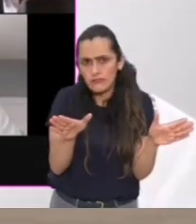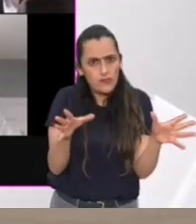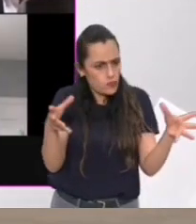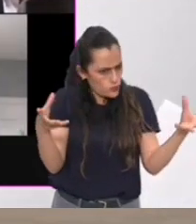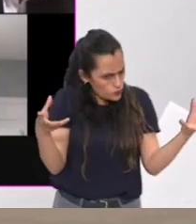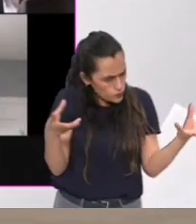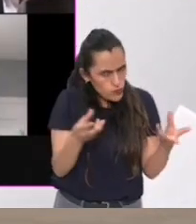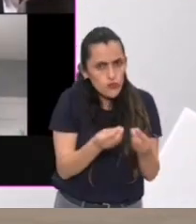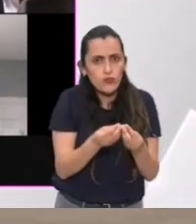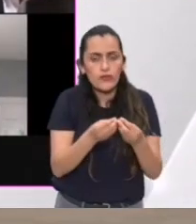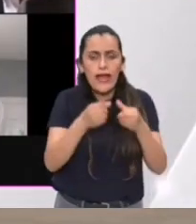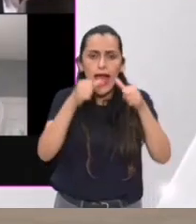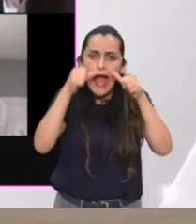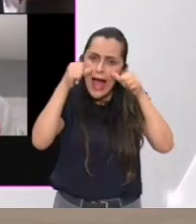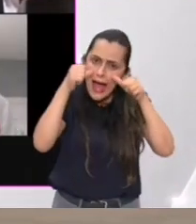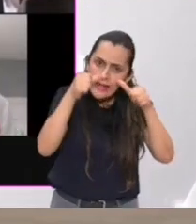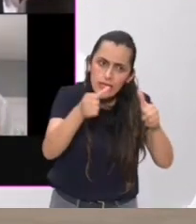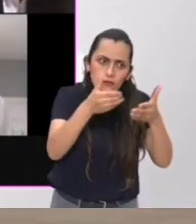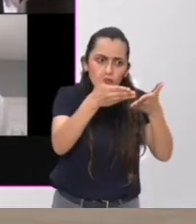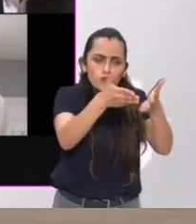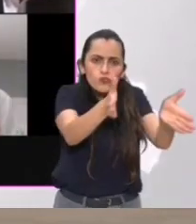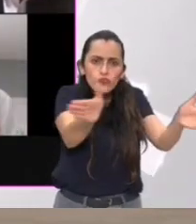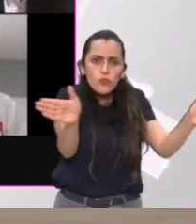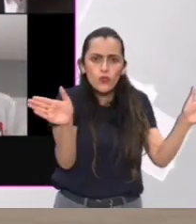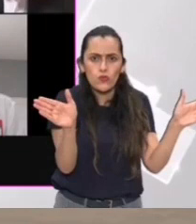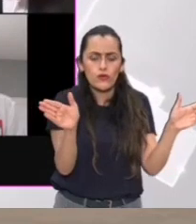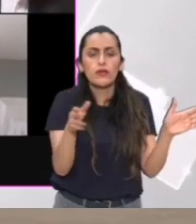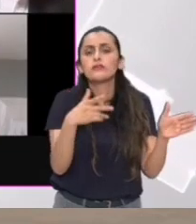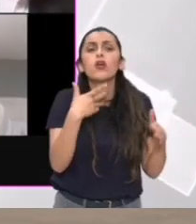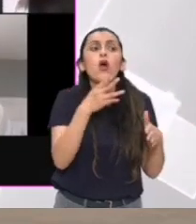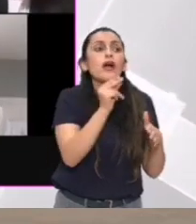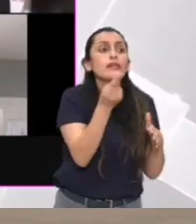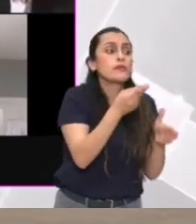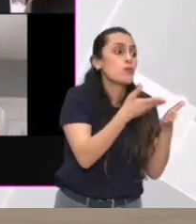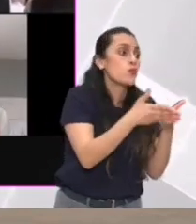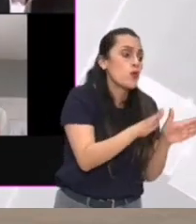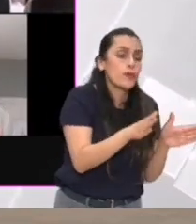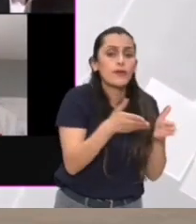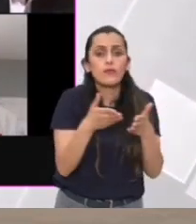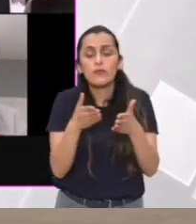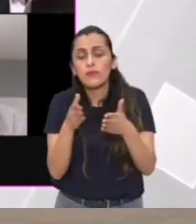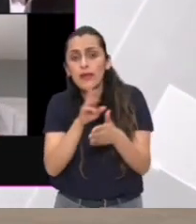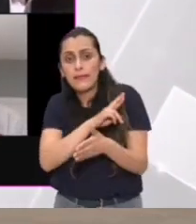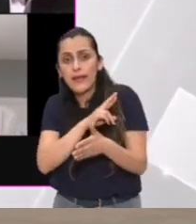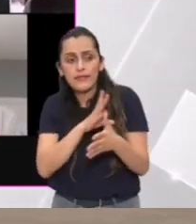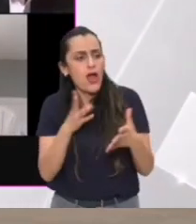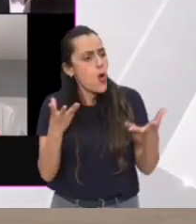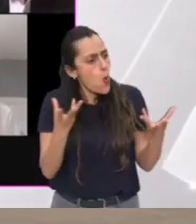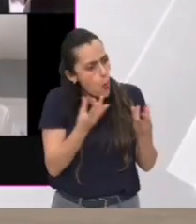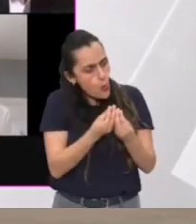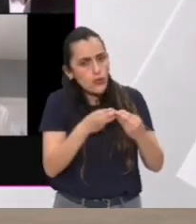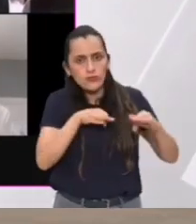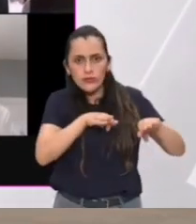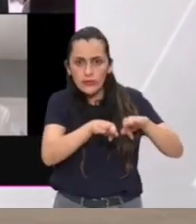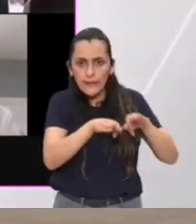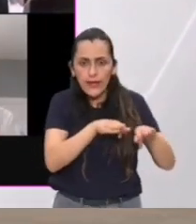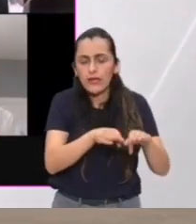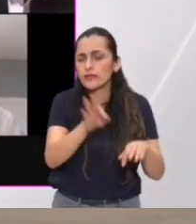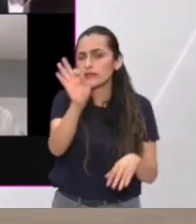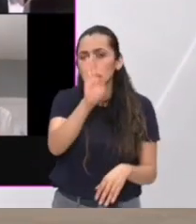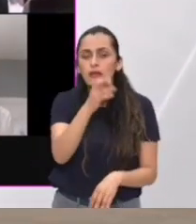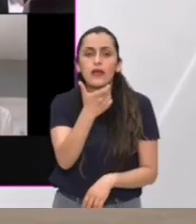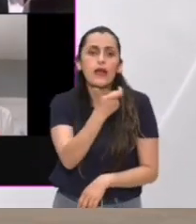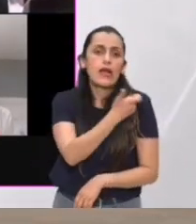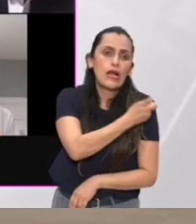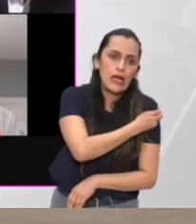sistema atención pública y privada tienen que tener una estrategia en conjunto. Aquí lo estamos viendo, que si unos se vacunan,